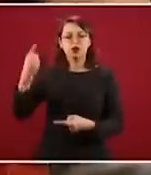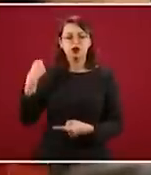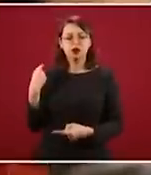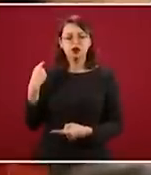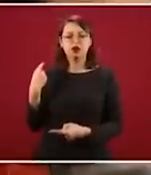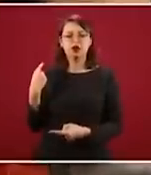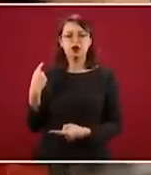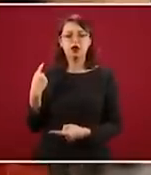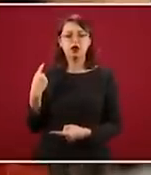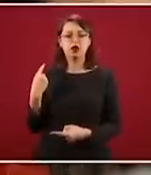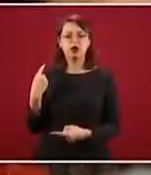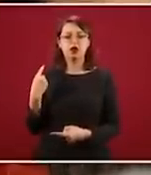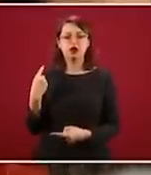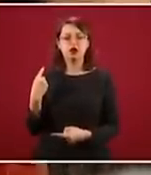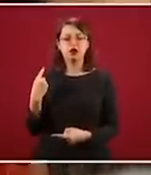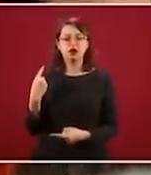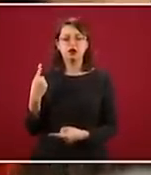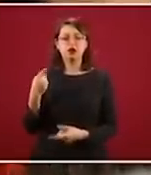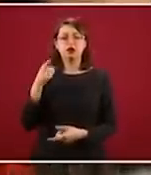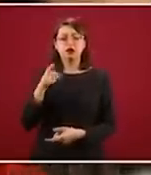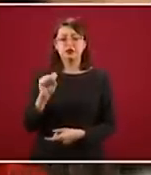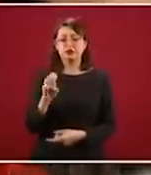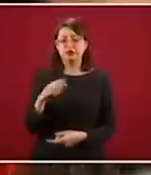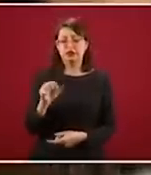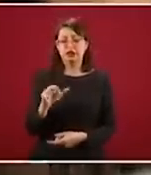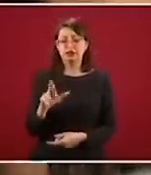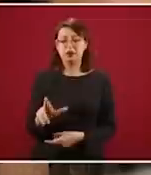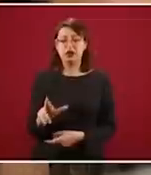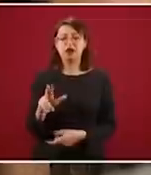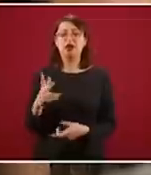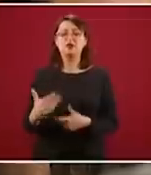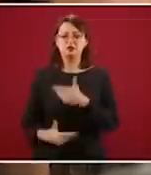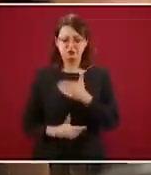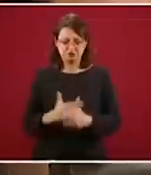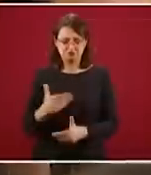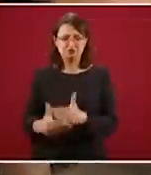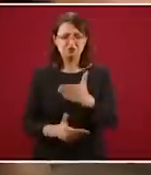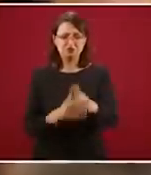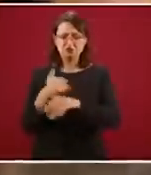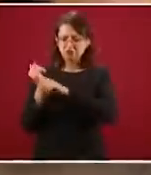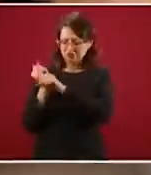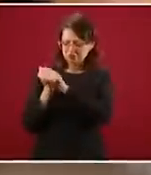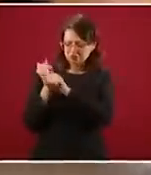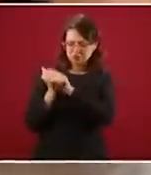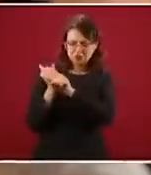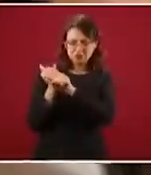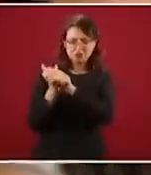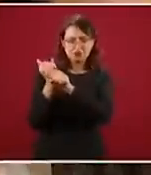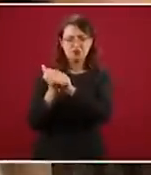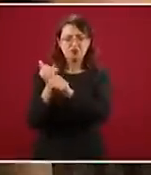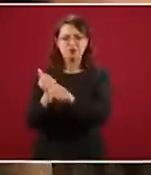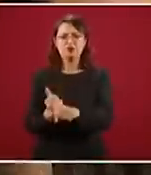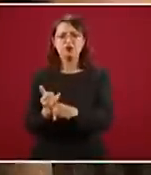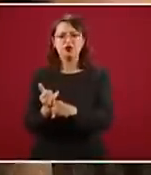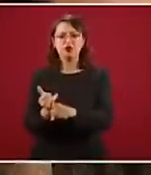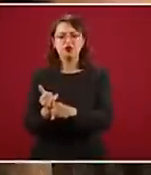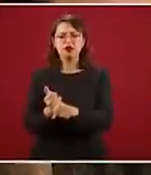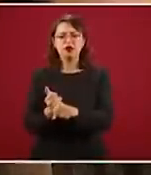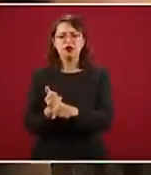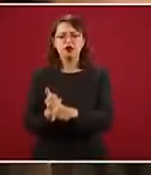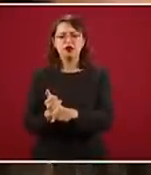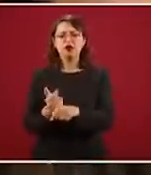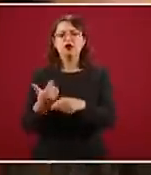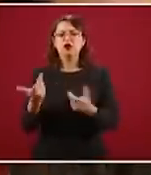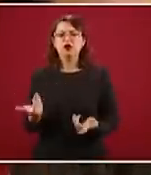informe señaló que la Secretaría de Marina ha tenido avances en las investigaciones donde relativas